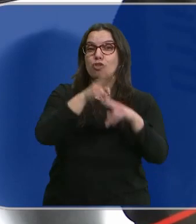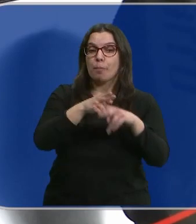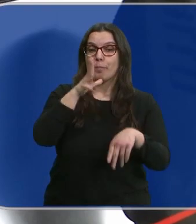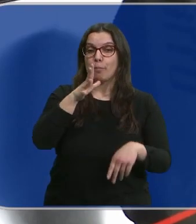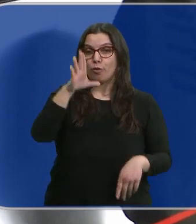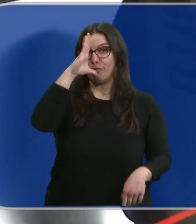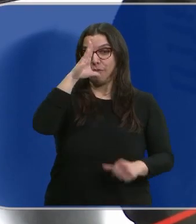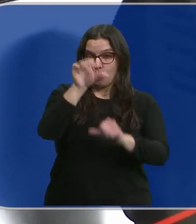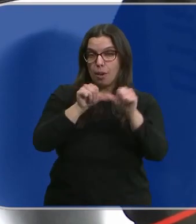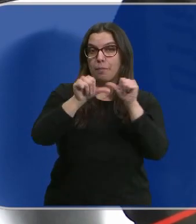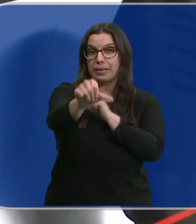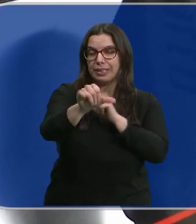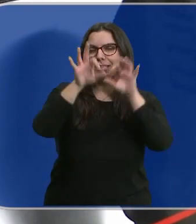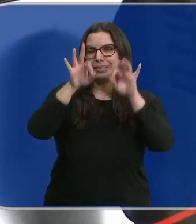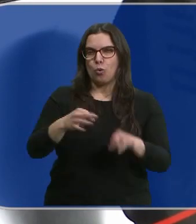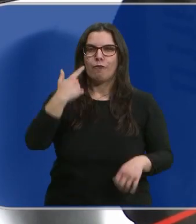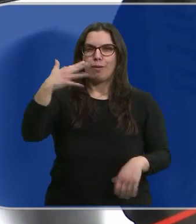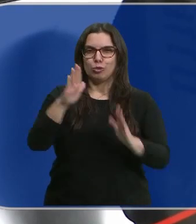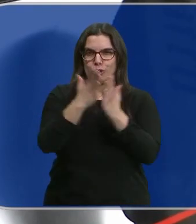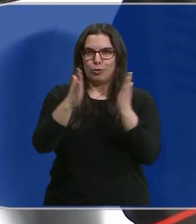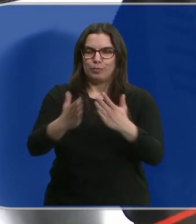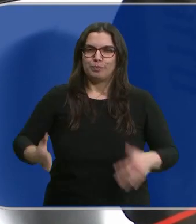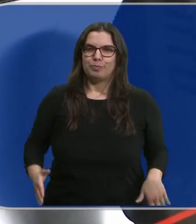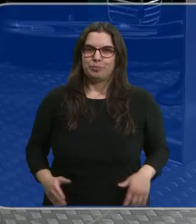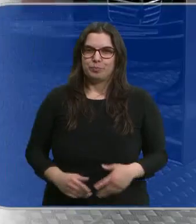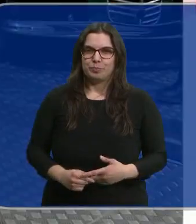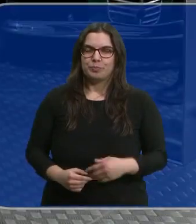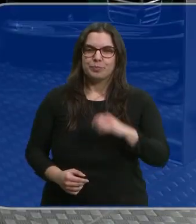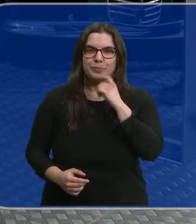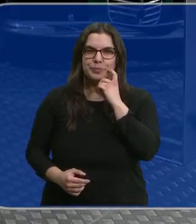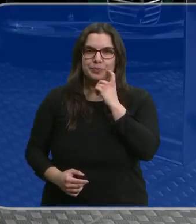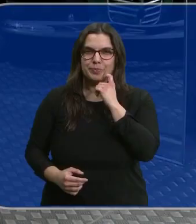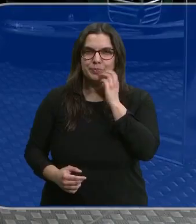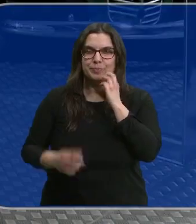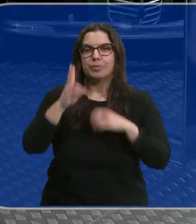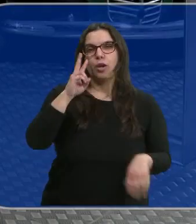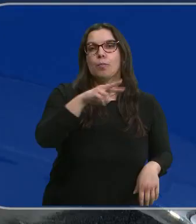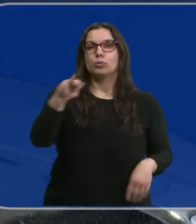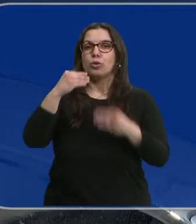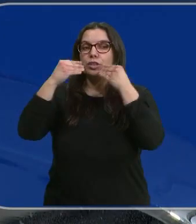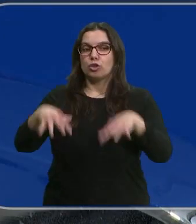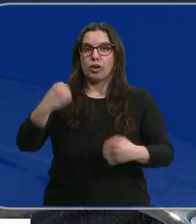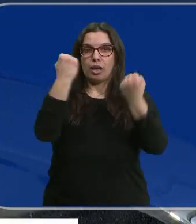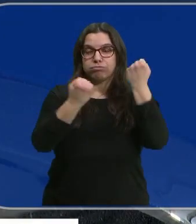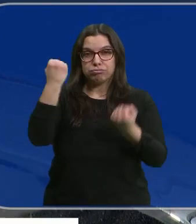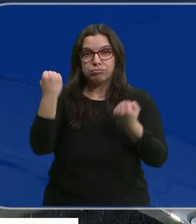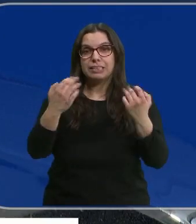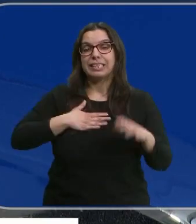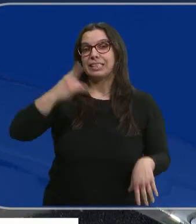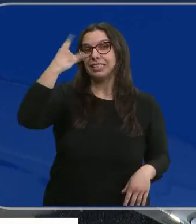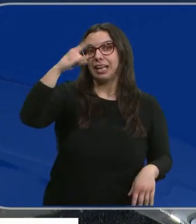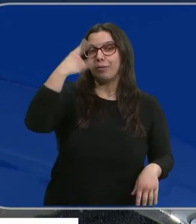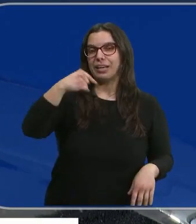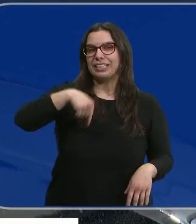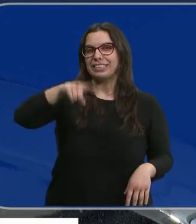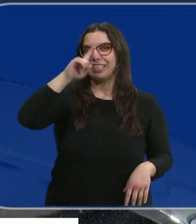porque a partir de febrero dará que leer. El Museo de Historia de la Automoción de Salamanca da la bienvenida